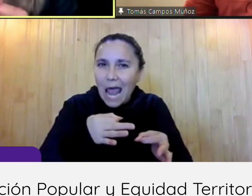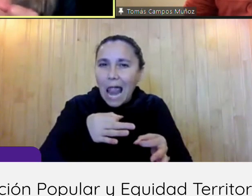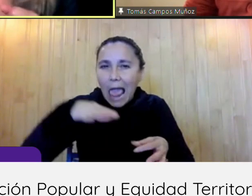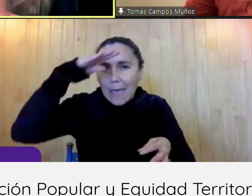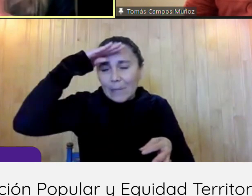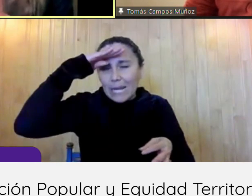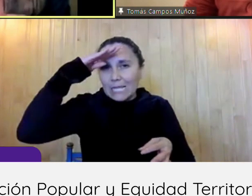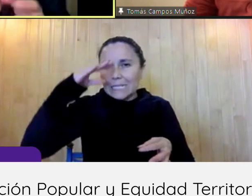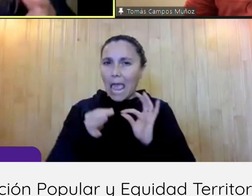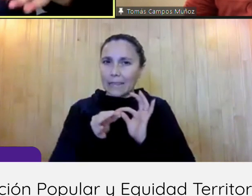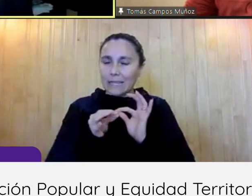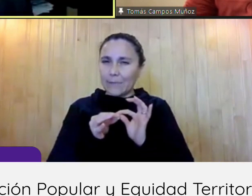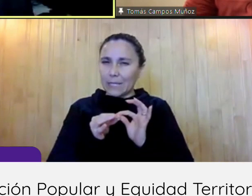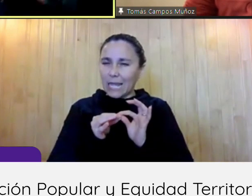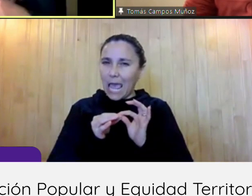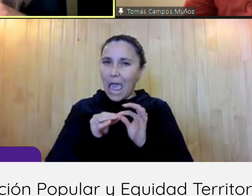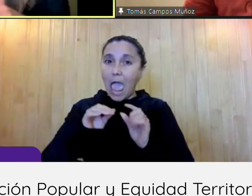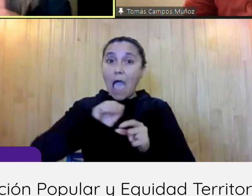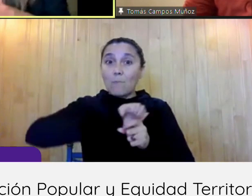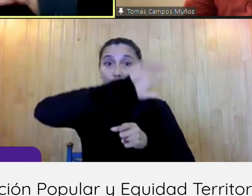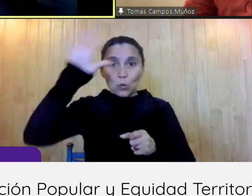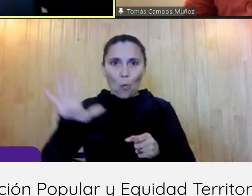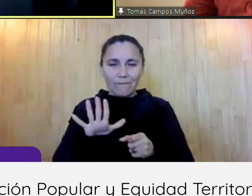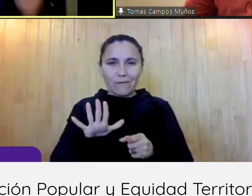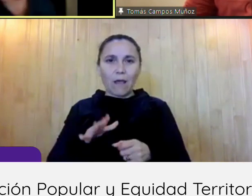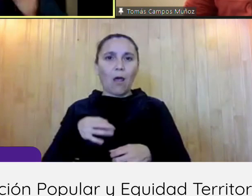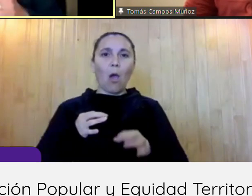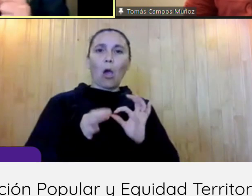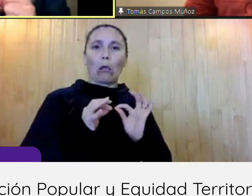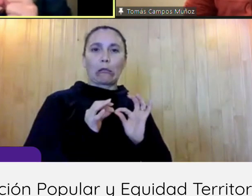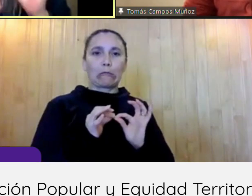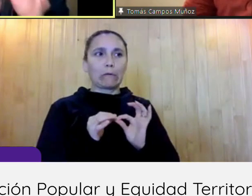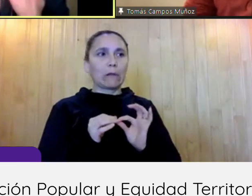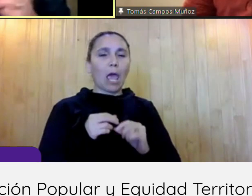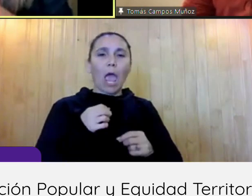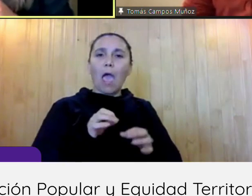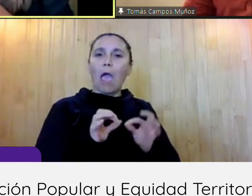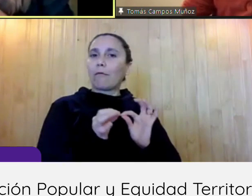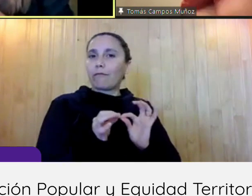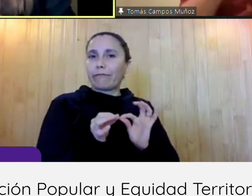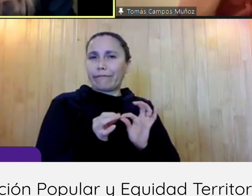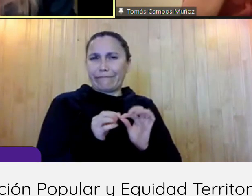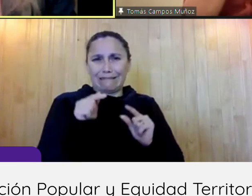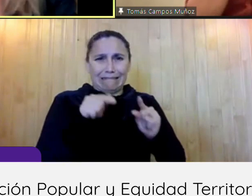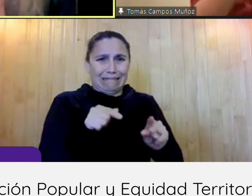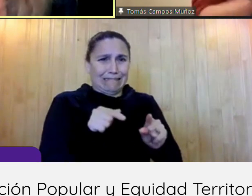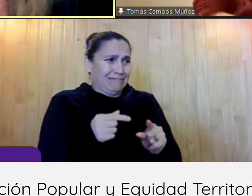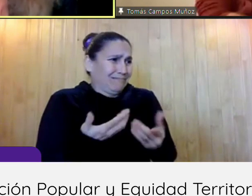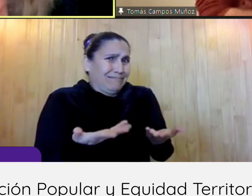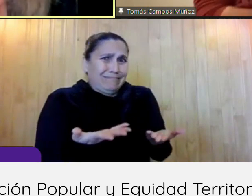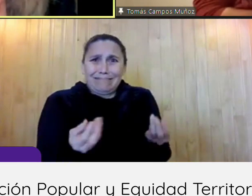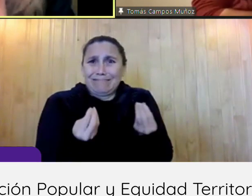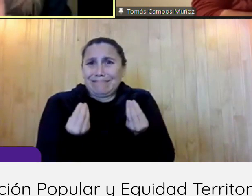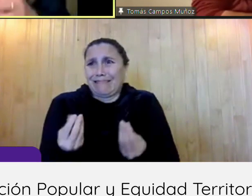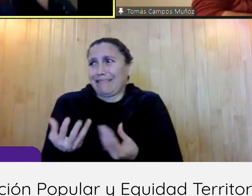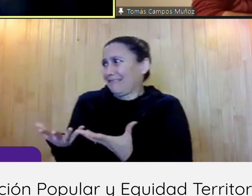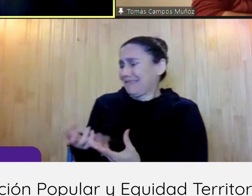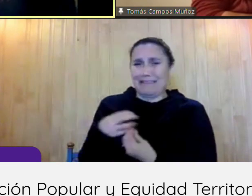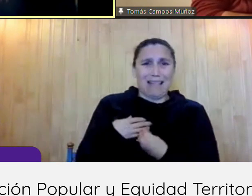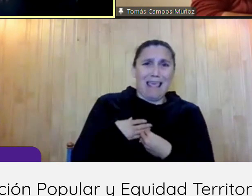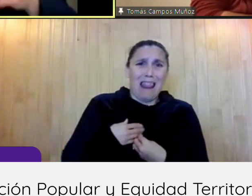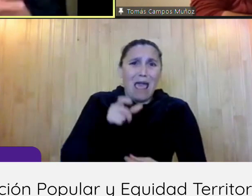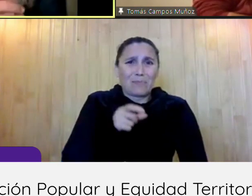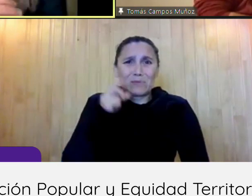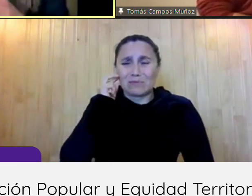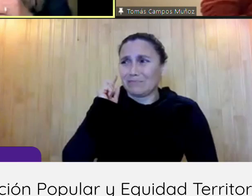manos en cadena nacional y la comunidad sorda mundial funó al intérprete en el funeral de Nelson Mandela. Y como ustedes